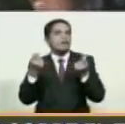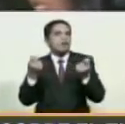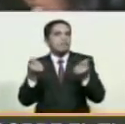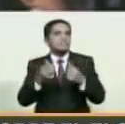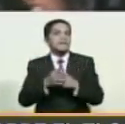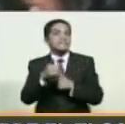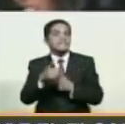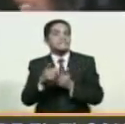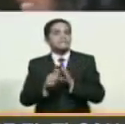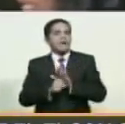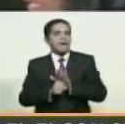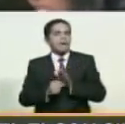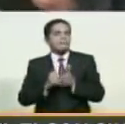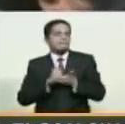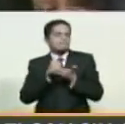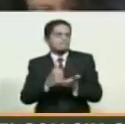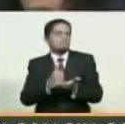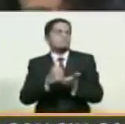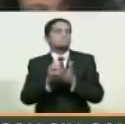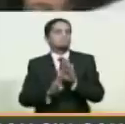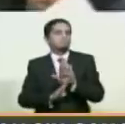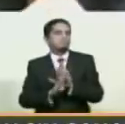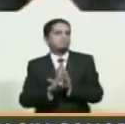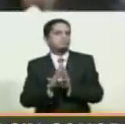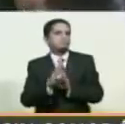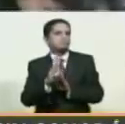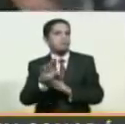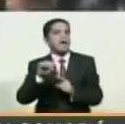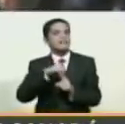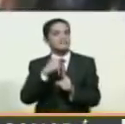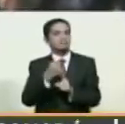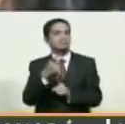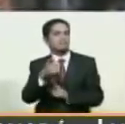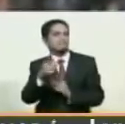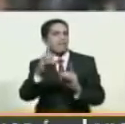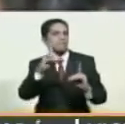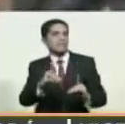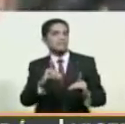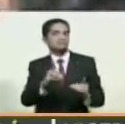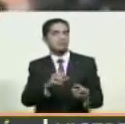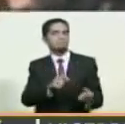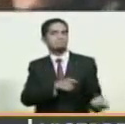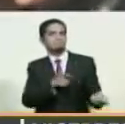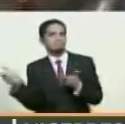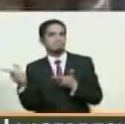que promete mejorar la situación que los llevó a migrar.